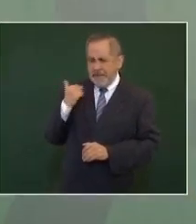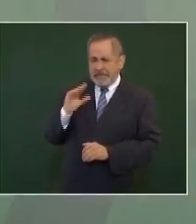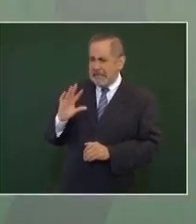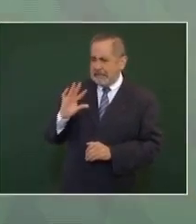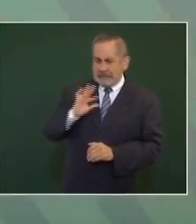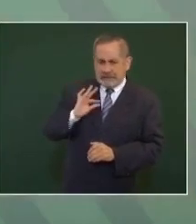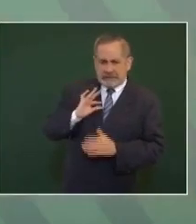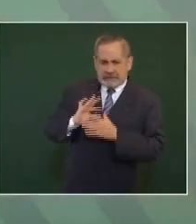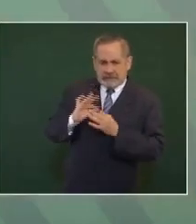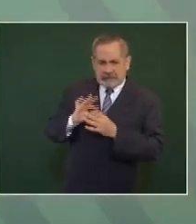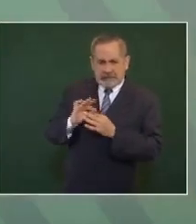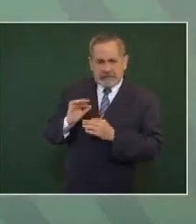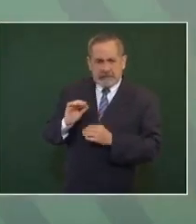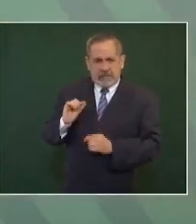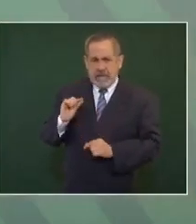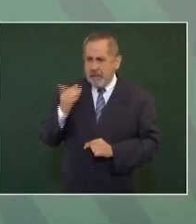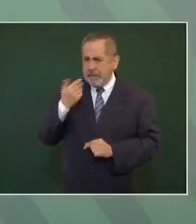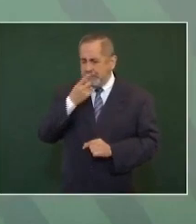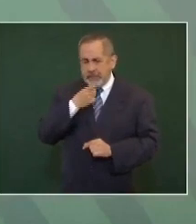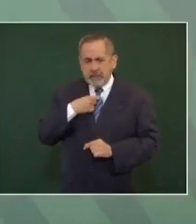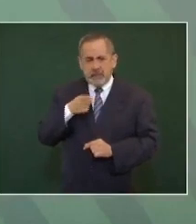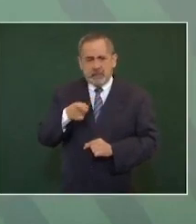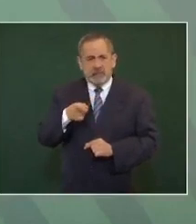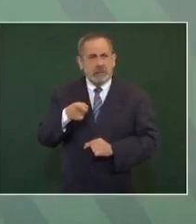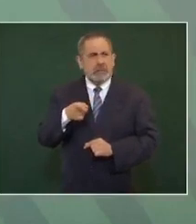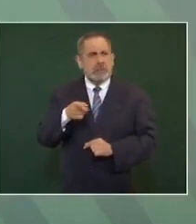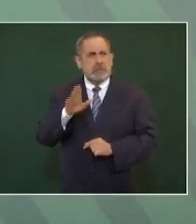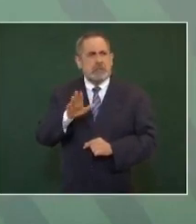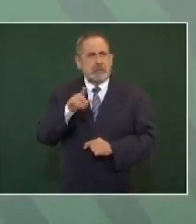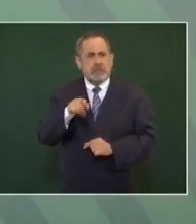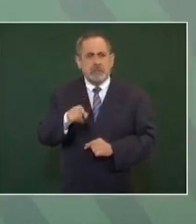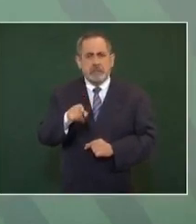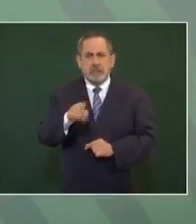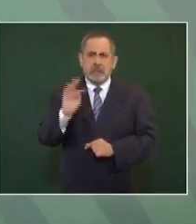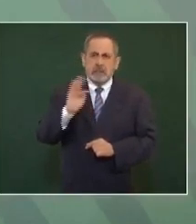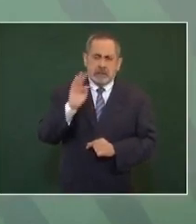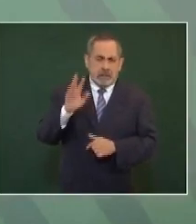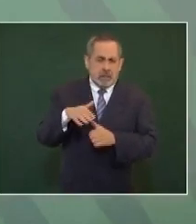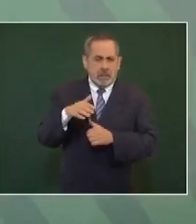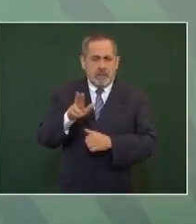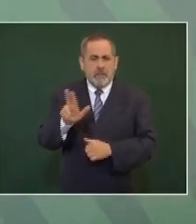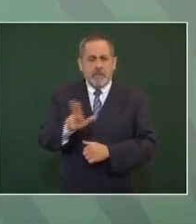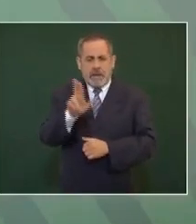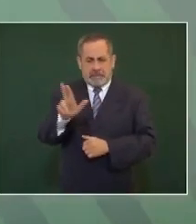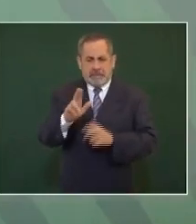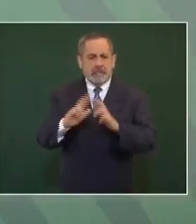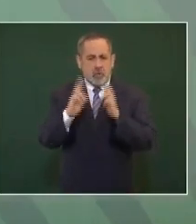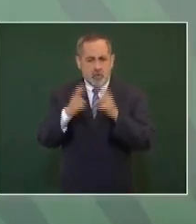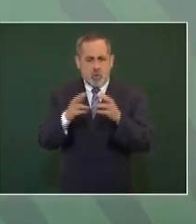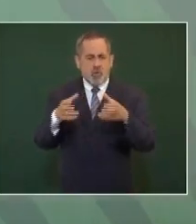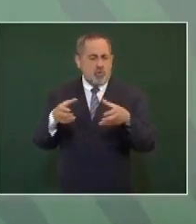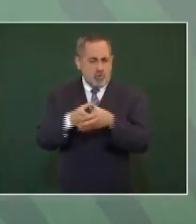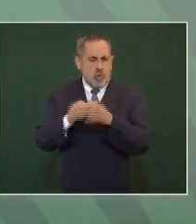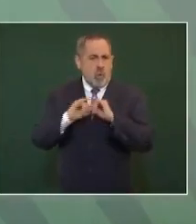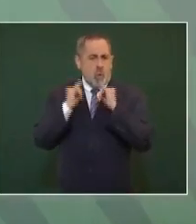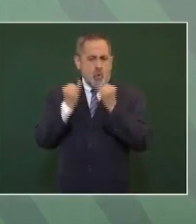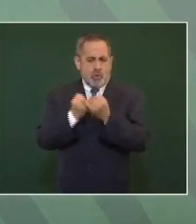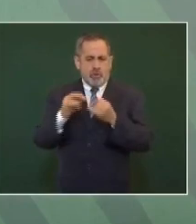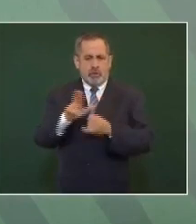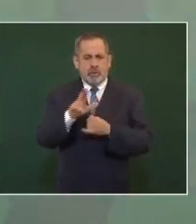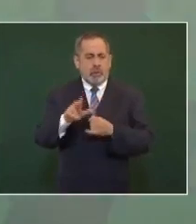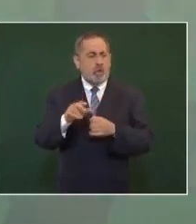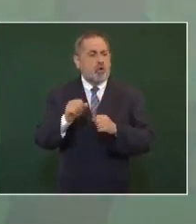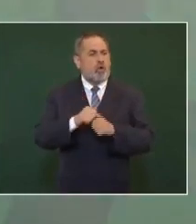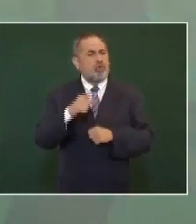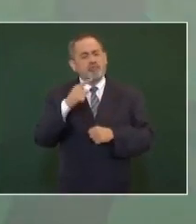y si estos archivos adjuntos también, todos de todas las personas fueron descargados. Entonces, primer paso, se supondría